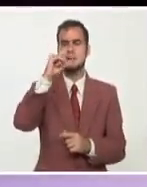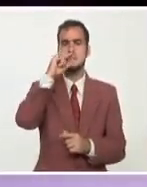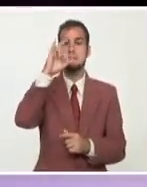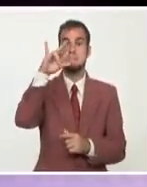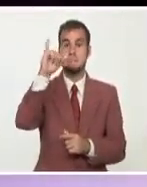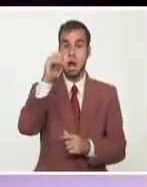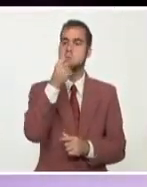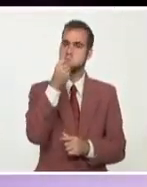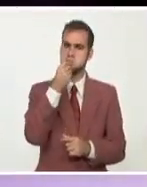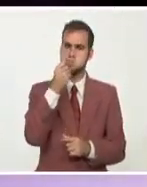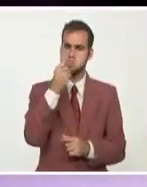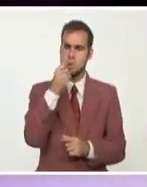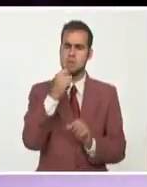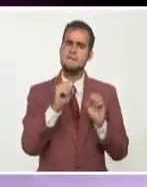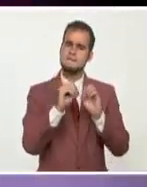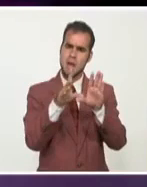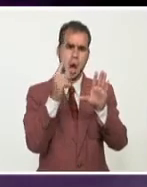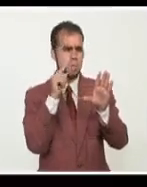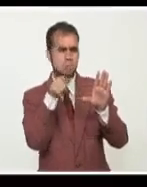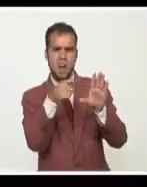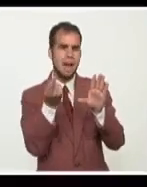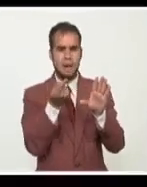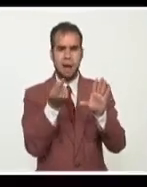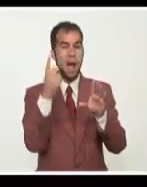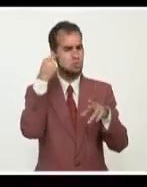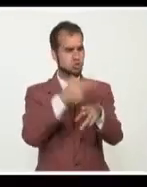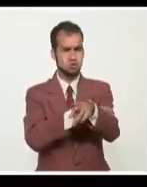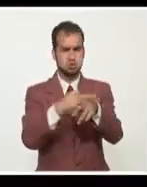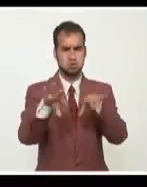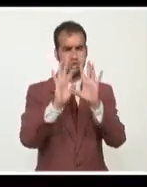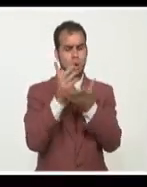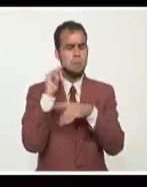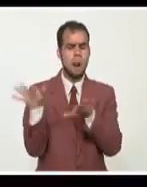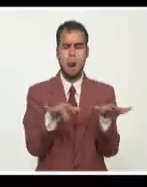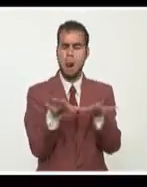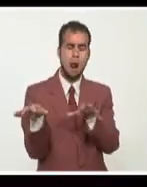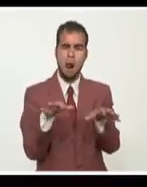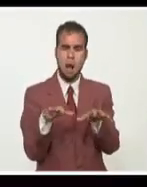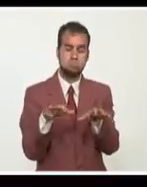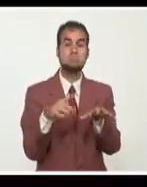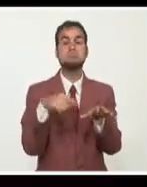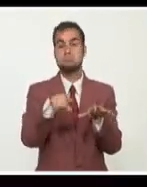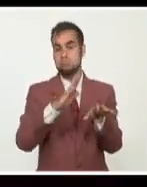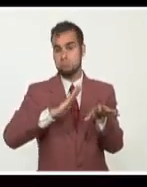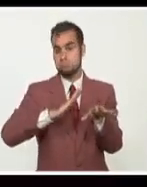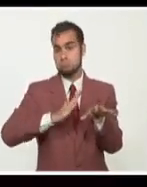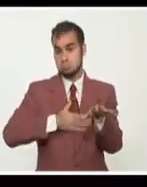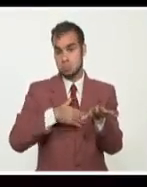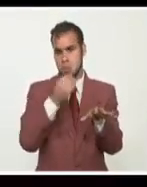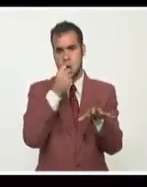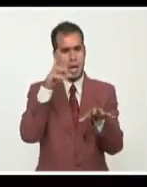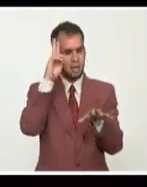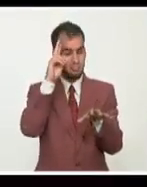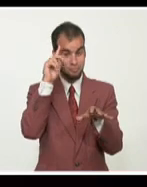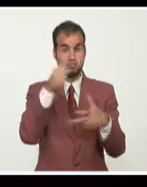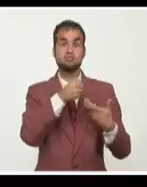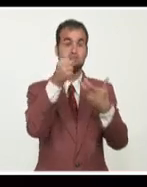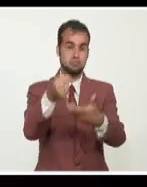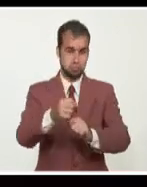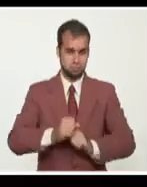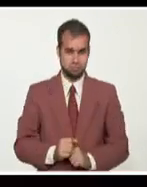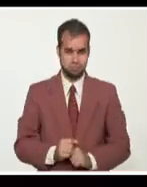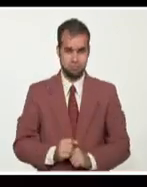el legado musical de América a través de la perspectiva jazzística, propuesta también merecedora del galardón en el apartado de neo-jazz